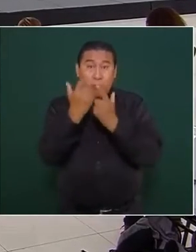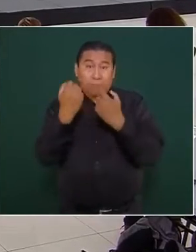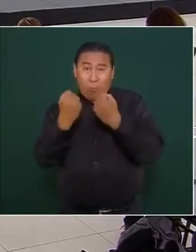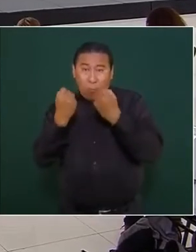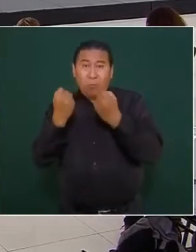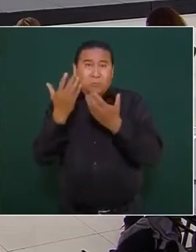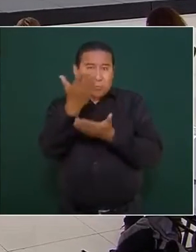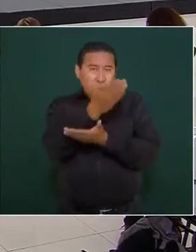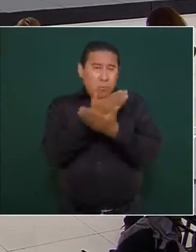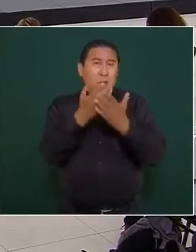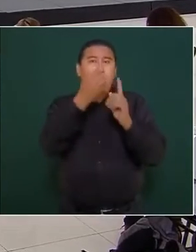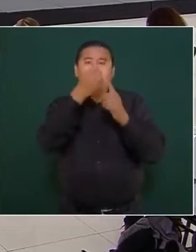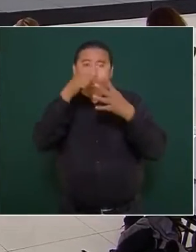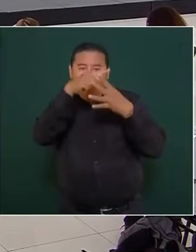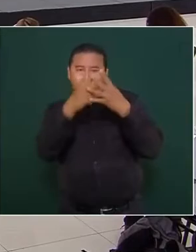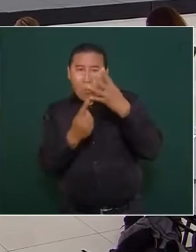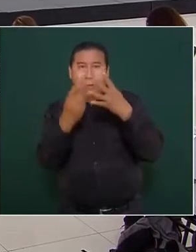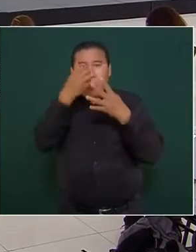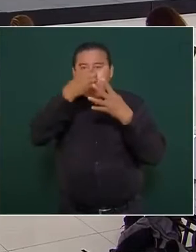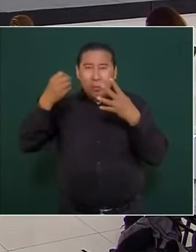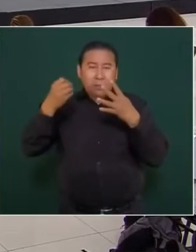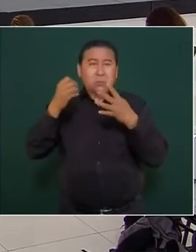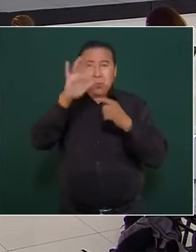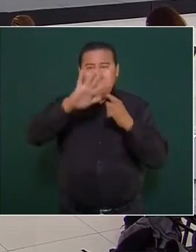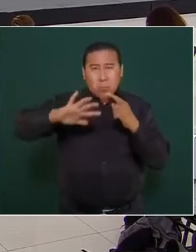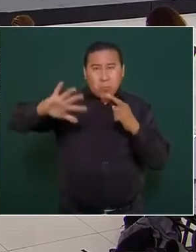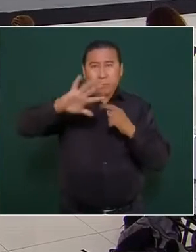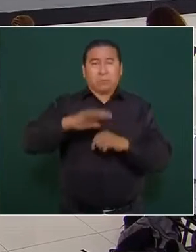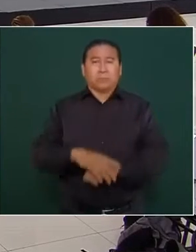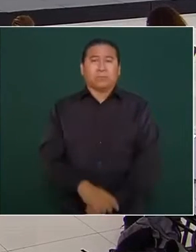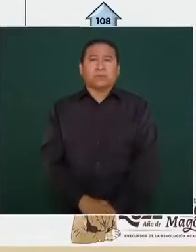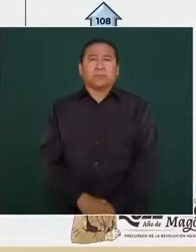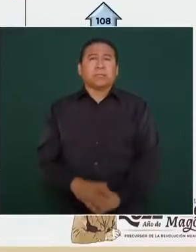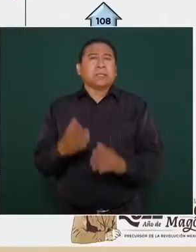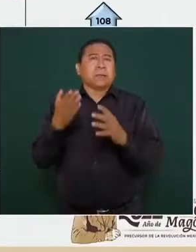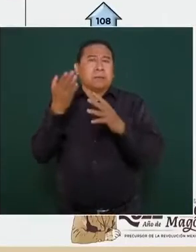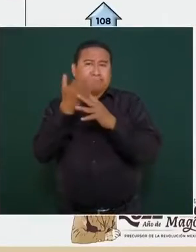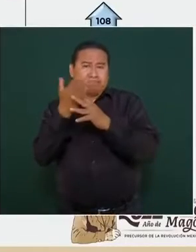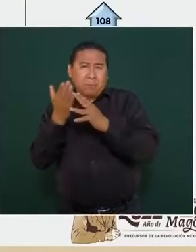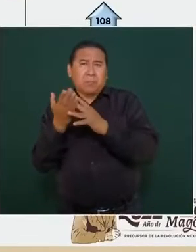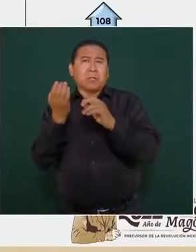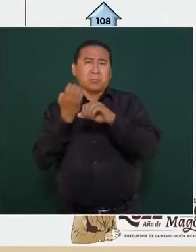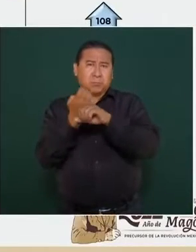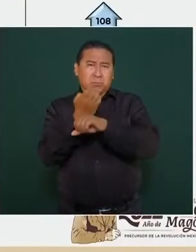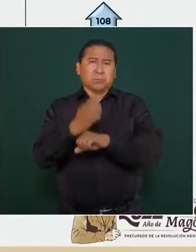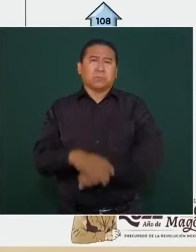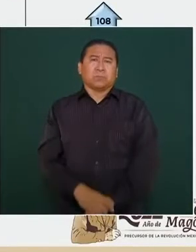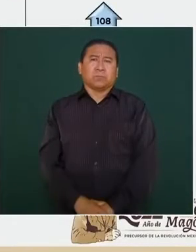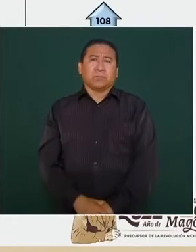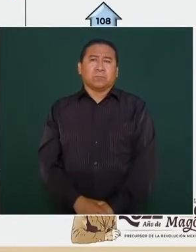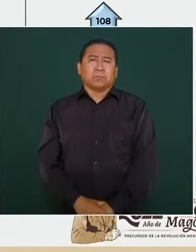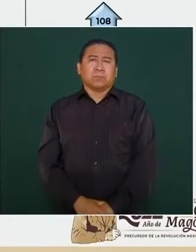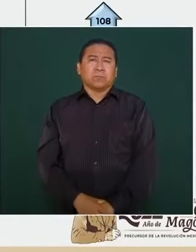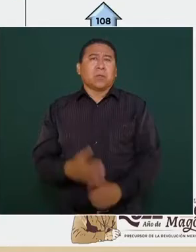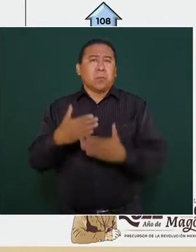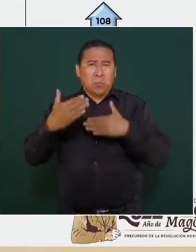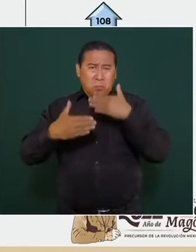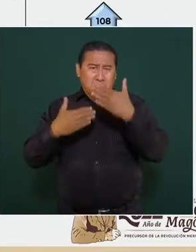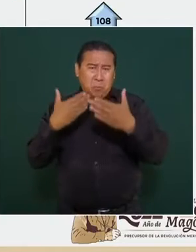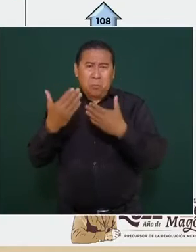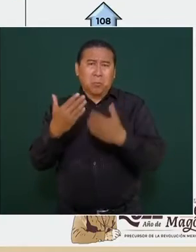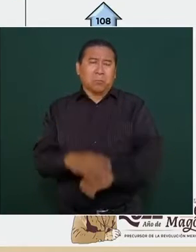Tenemos cuatro coordinaciones regionales en las cuales se divide el estado. Tenemos la número